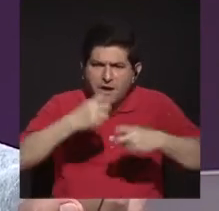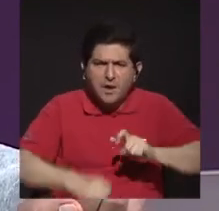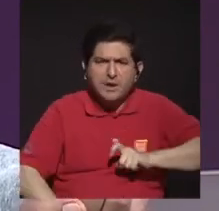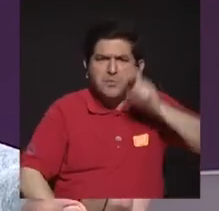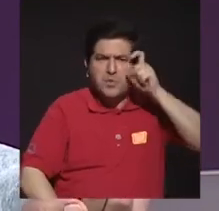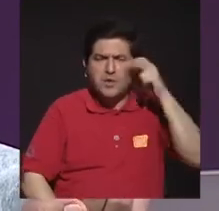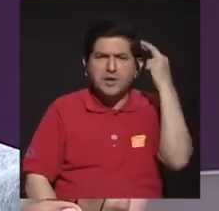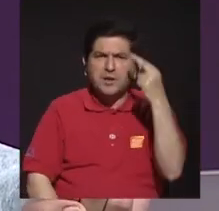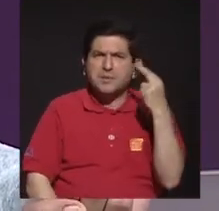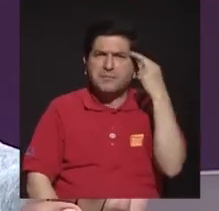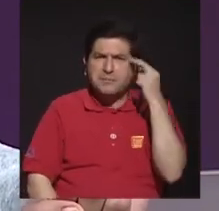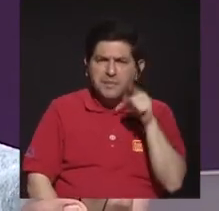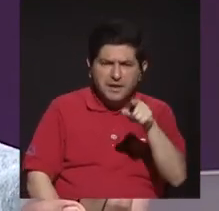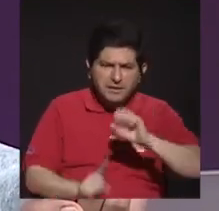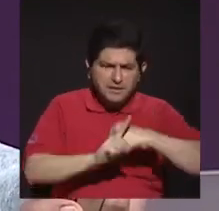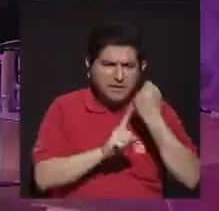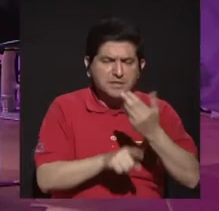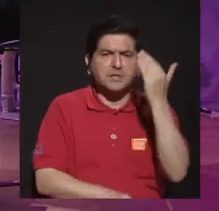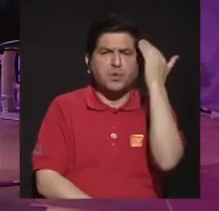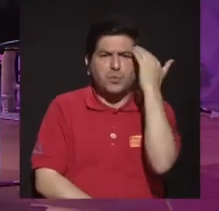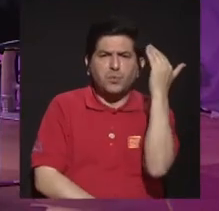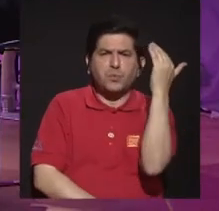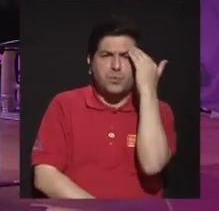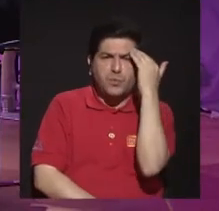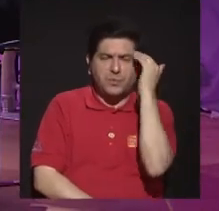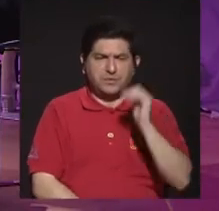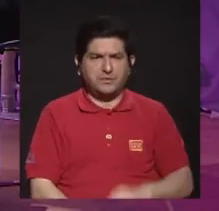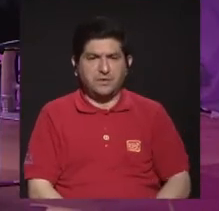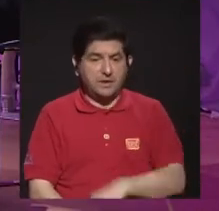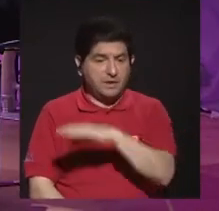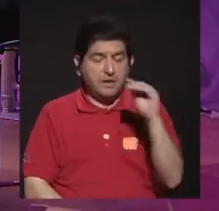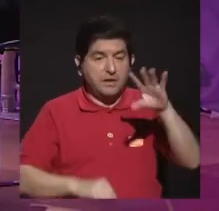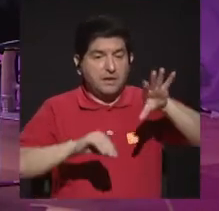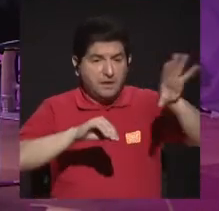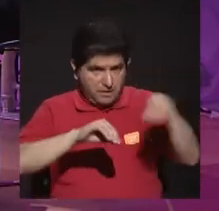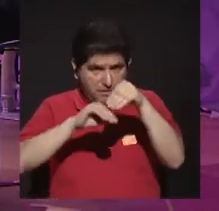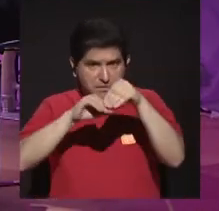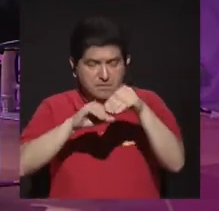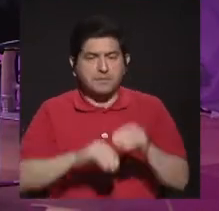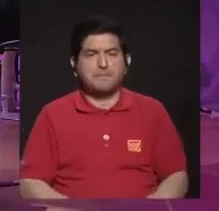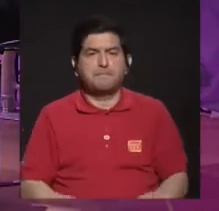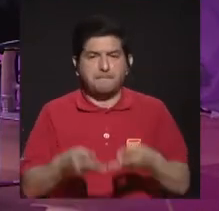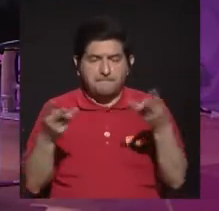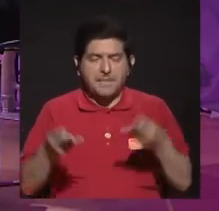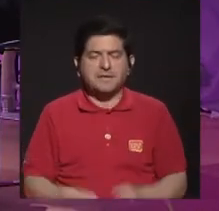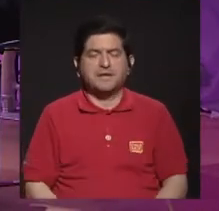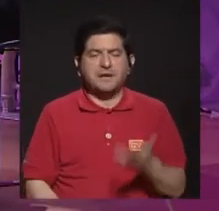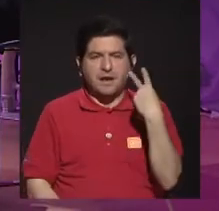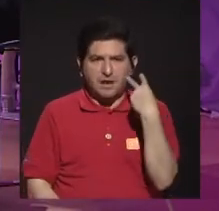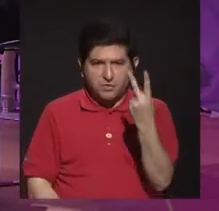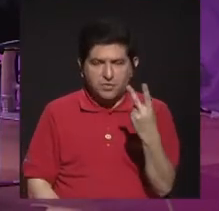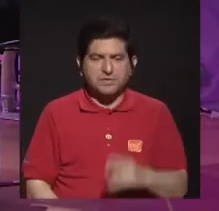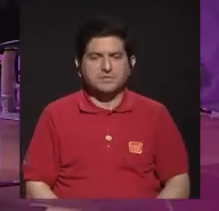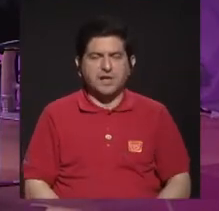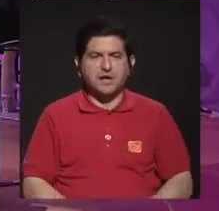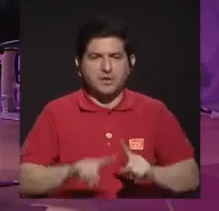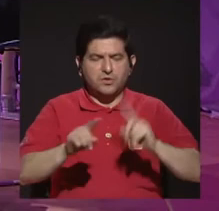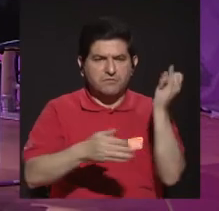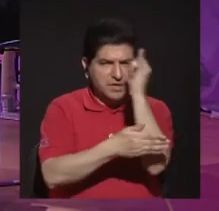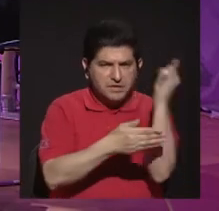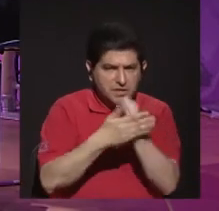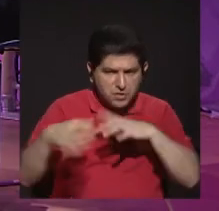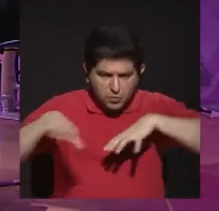género y reflexionen sobre ellos para hacerlos conscientes. Y por el otro lado, un material audiovisual con animaciones